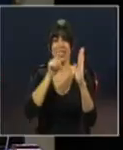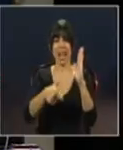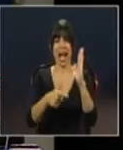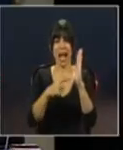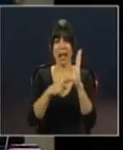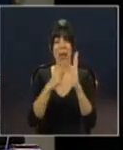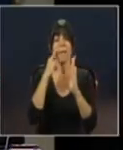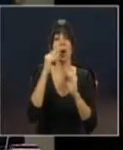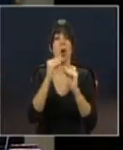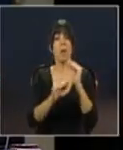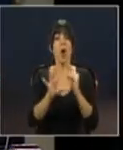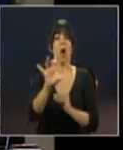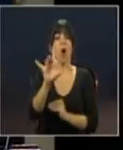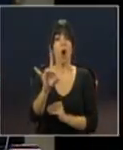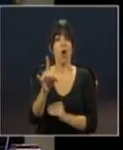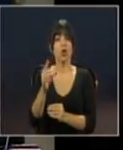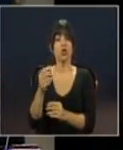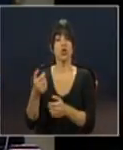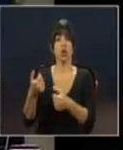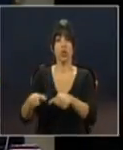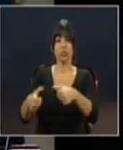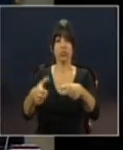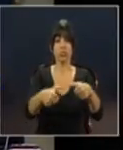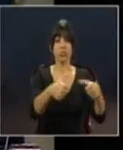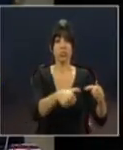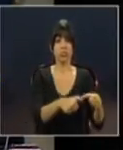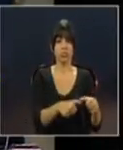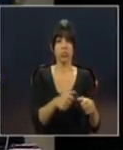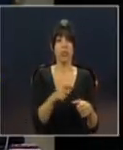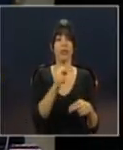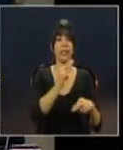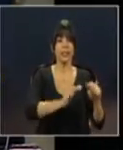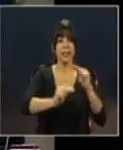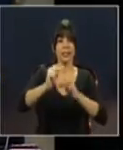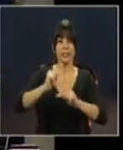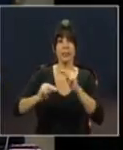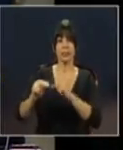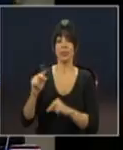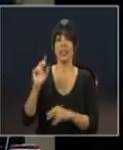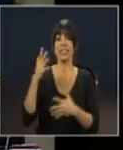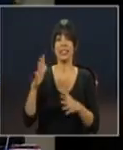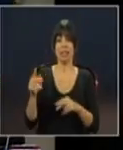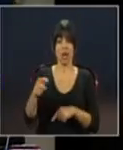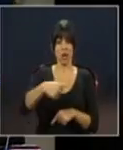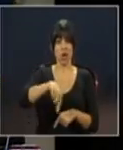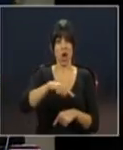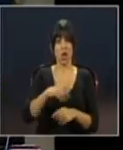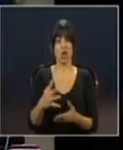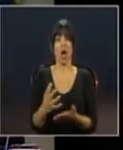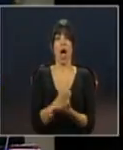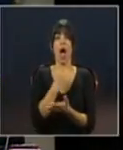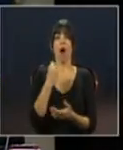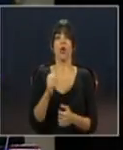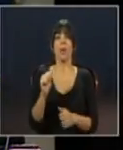menos 8 convenciones, lo que a diciembre pasado ya había generado ahorros al Estado por más de